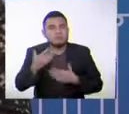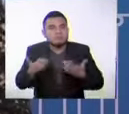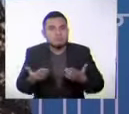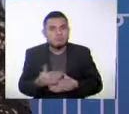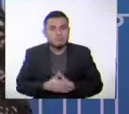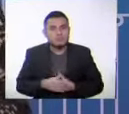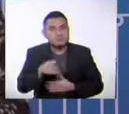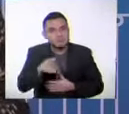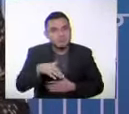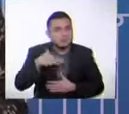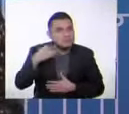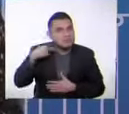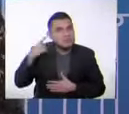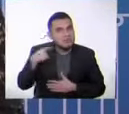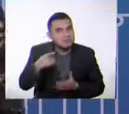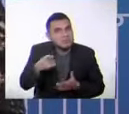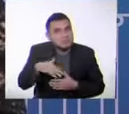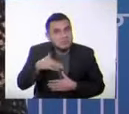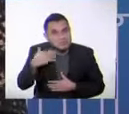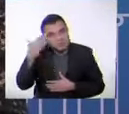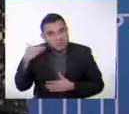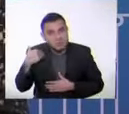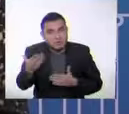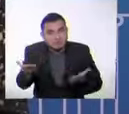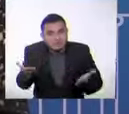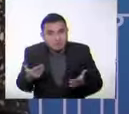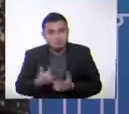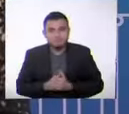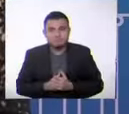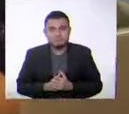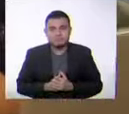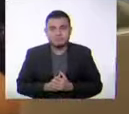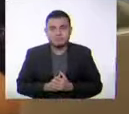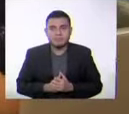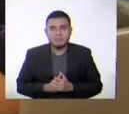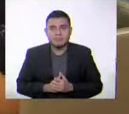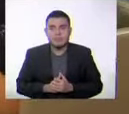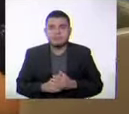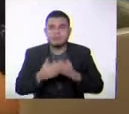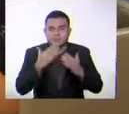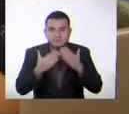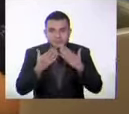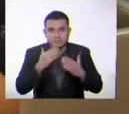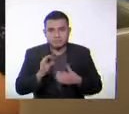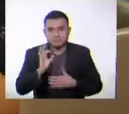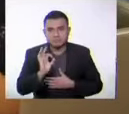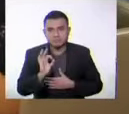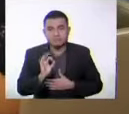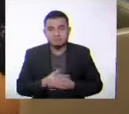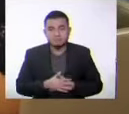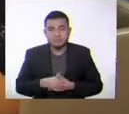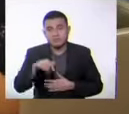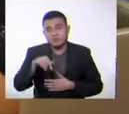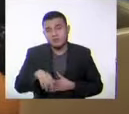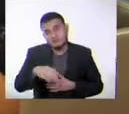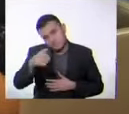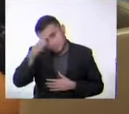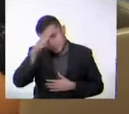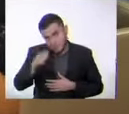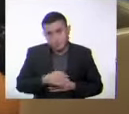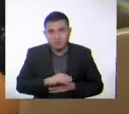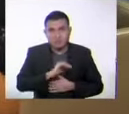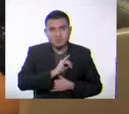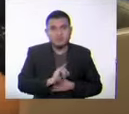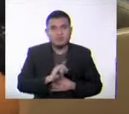tú te identificas. Pero para que nos hable mejor, para que nos defina mejor este concepto de identidad